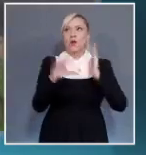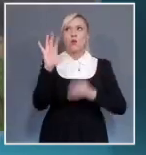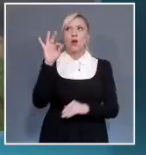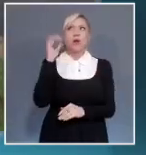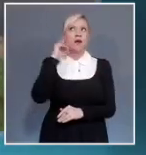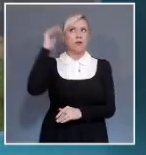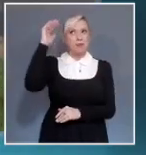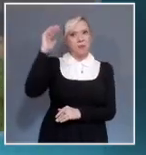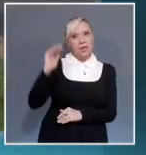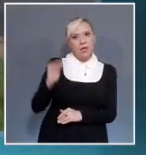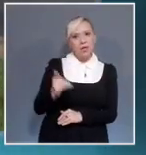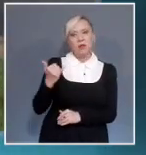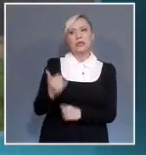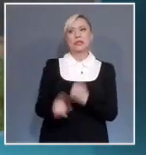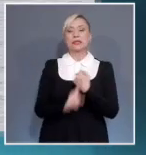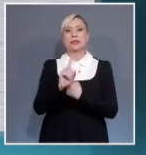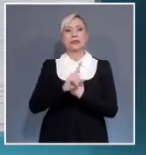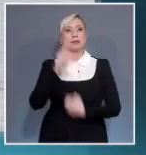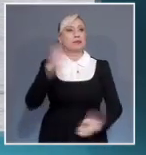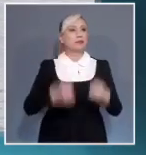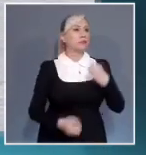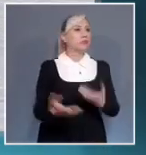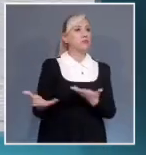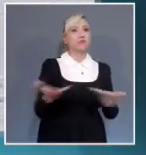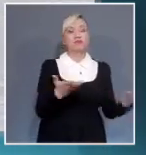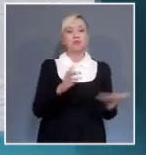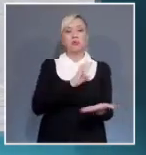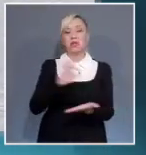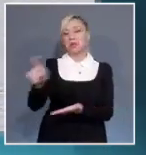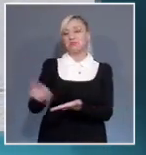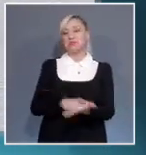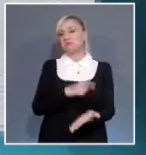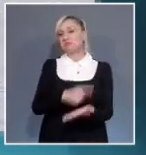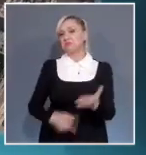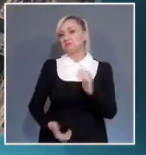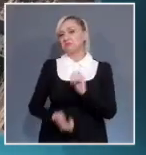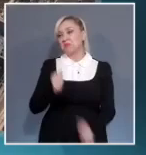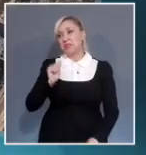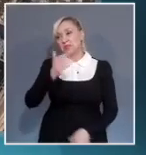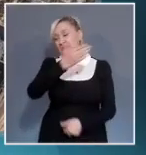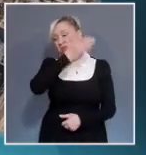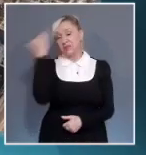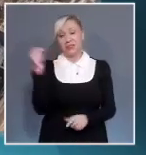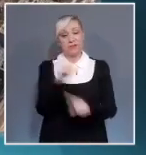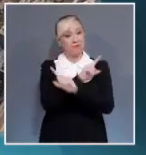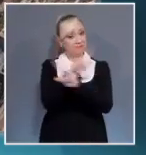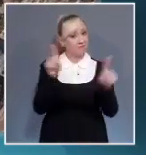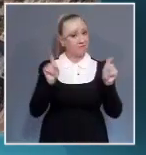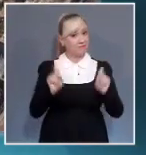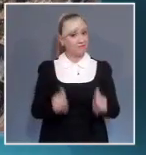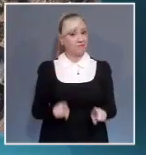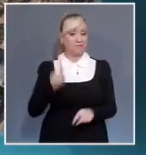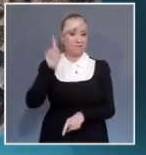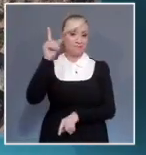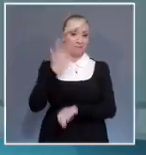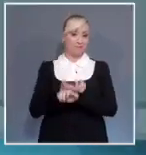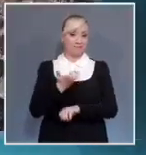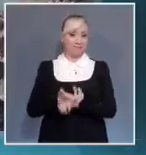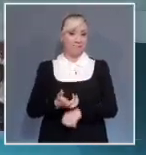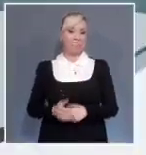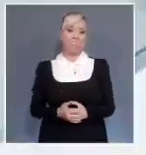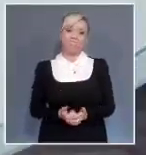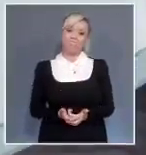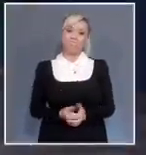desafíos judiciales podrían cancelar las propuestas. Para el canal del Poder Judicial de la Federación, Héctor García Mejía.